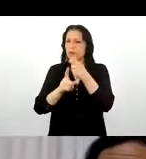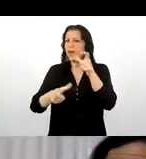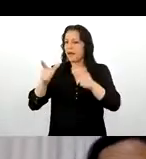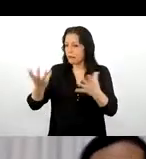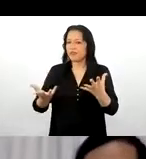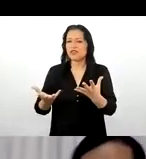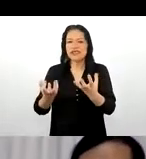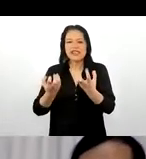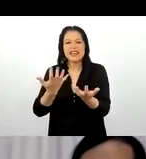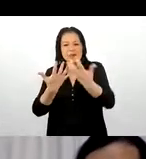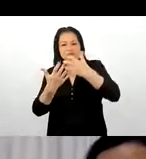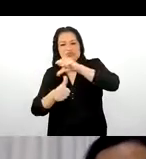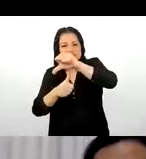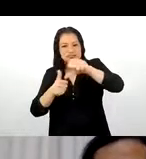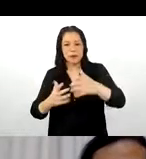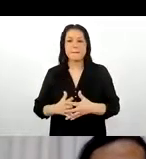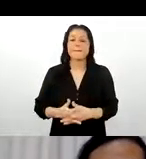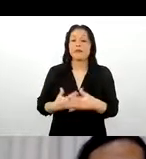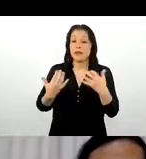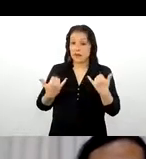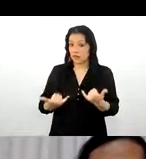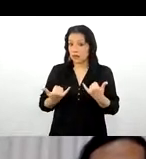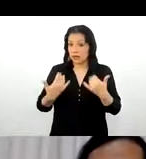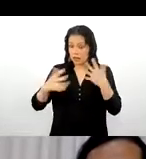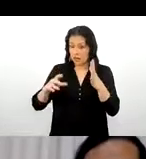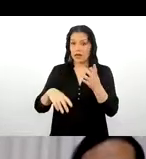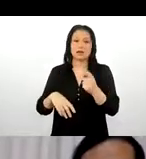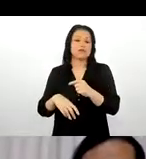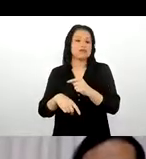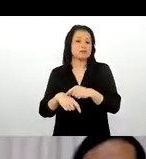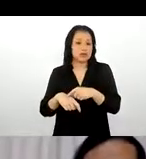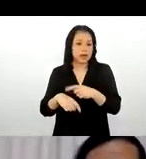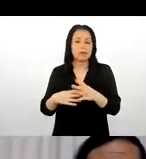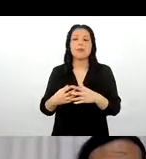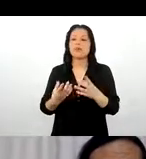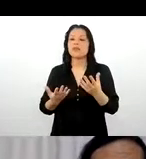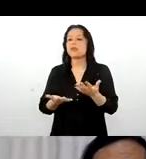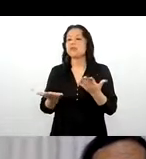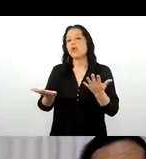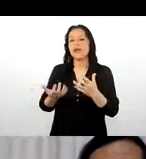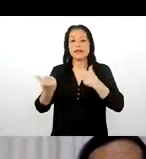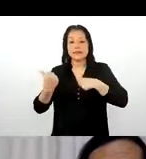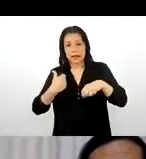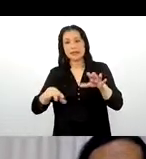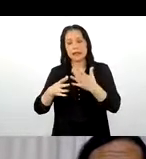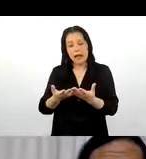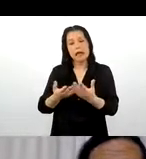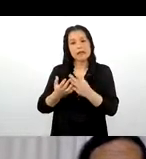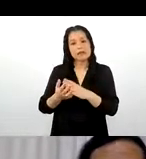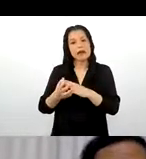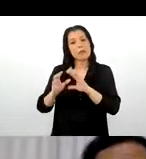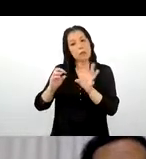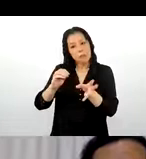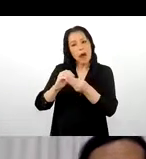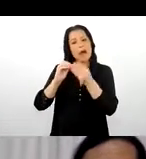Entonces, pues, desde ya en una situación en la cual la actividad se ha reactivado y